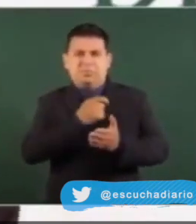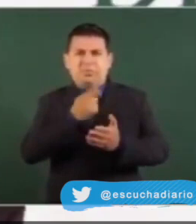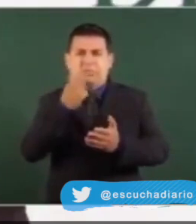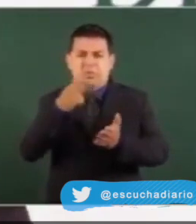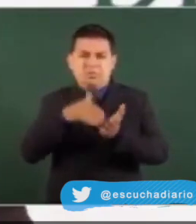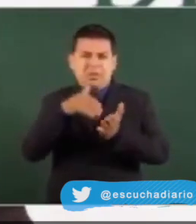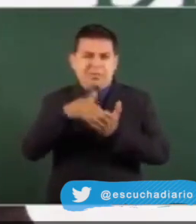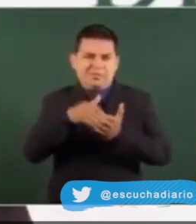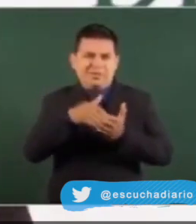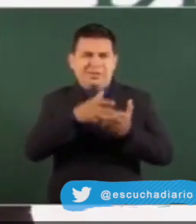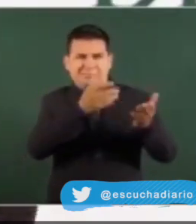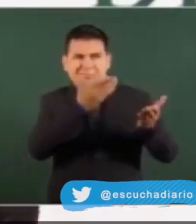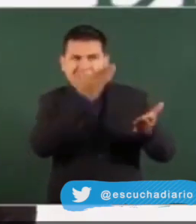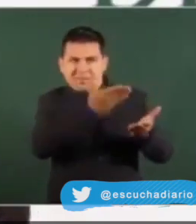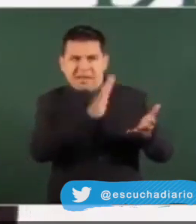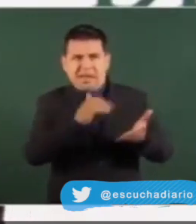dosis.